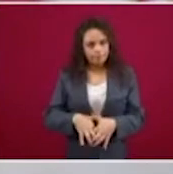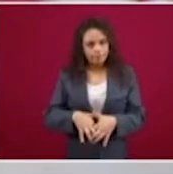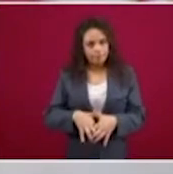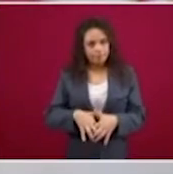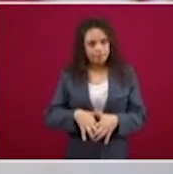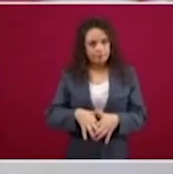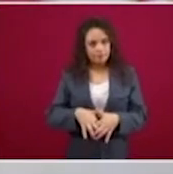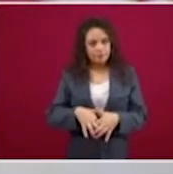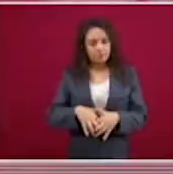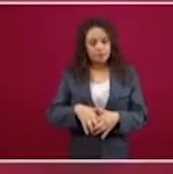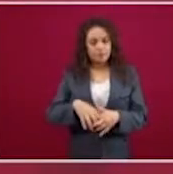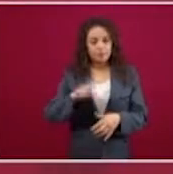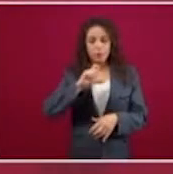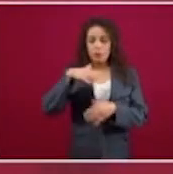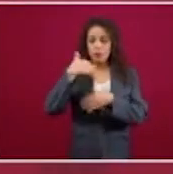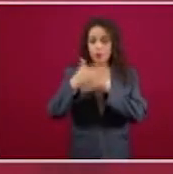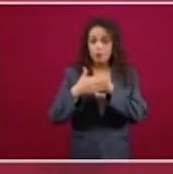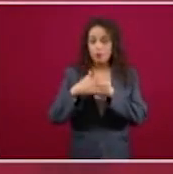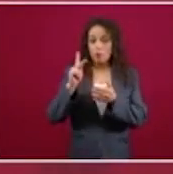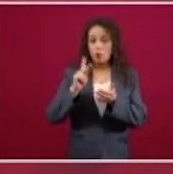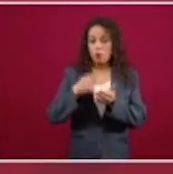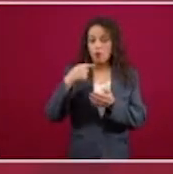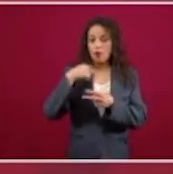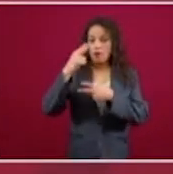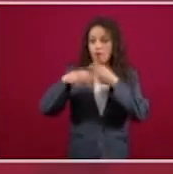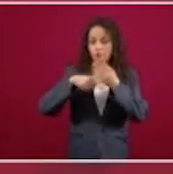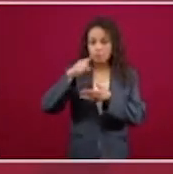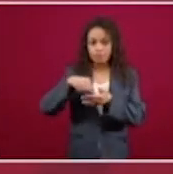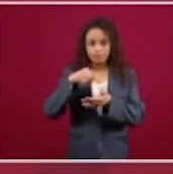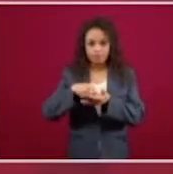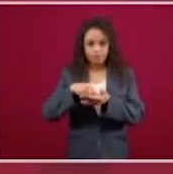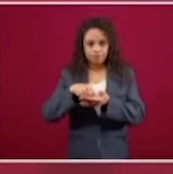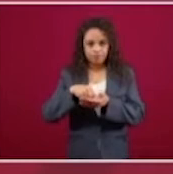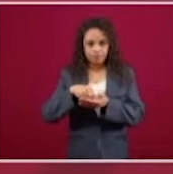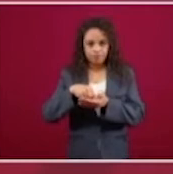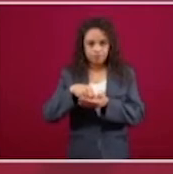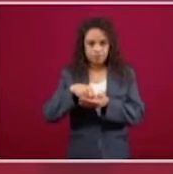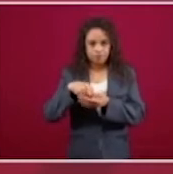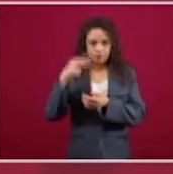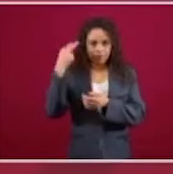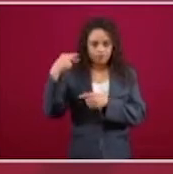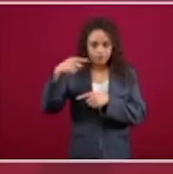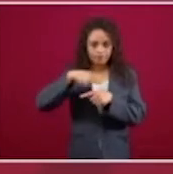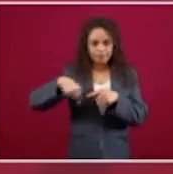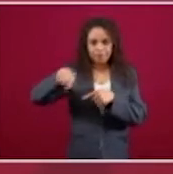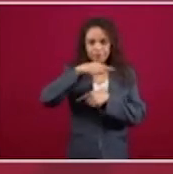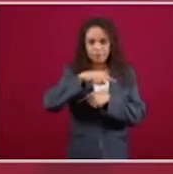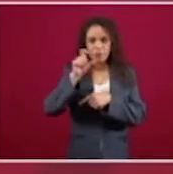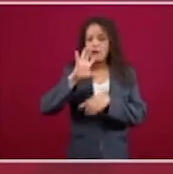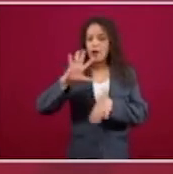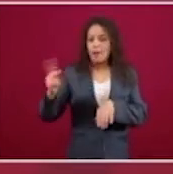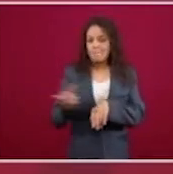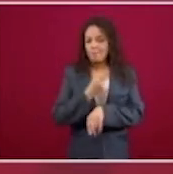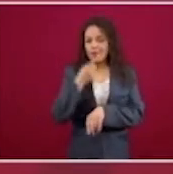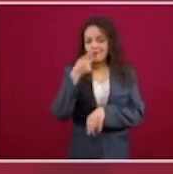próxima gira que haga, una vez que pase la emergencia, va